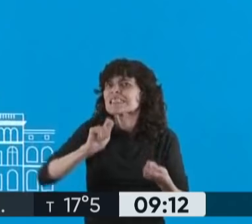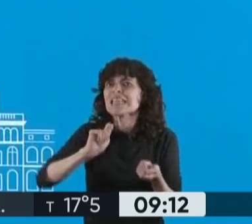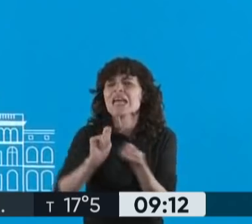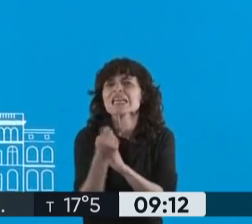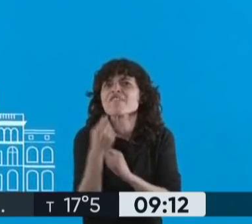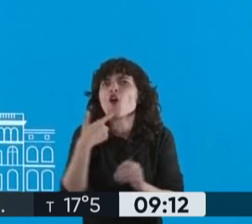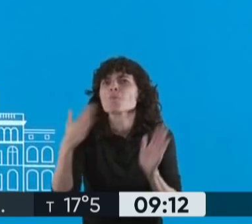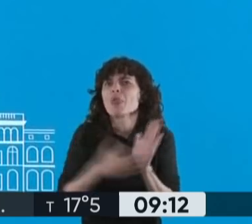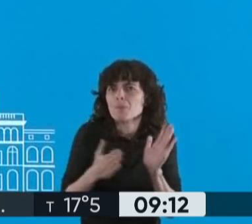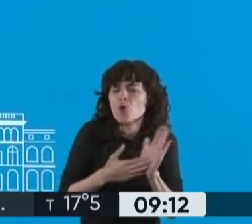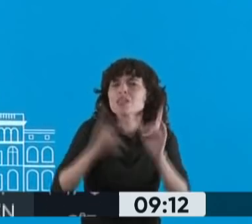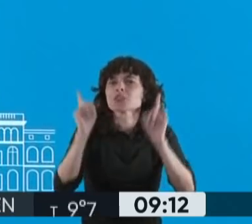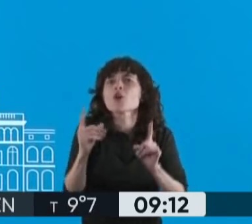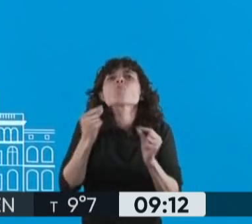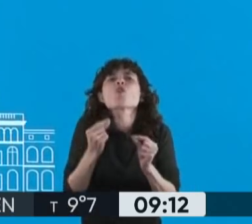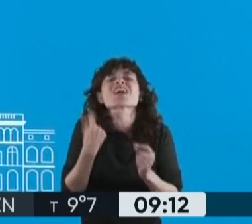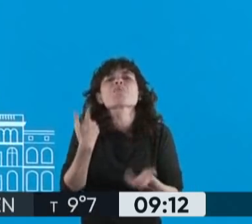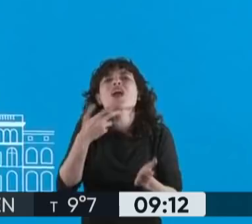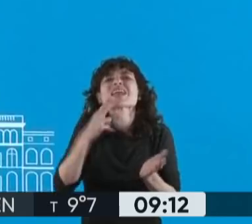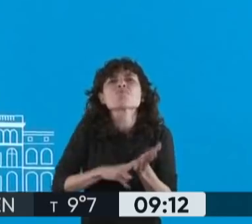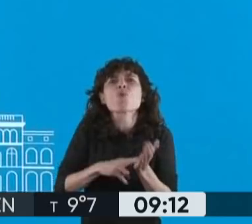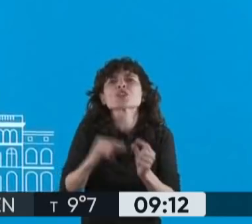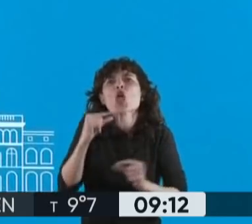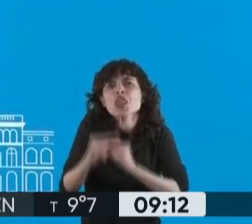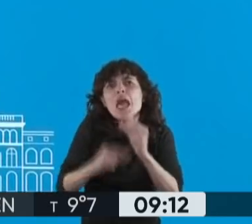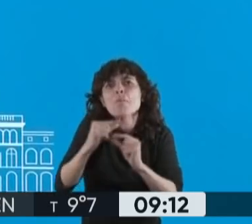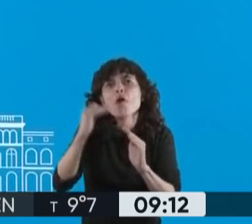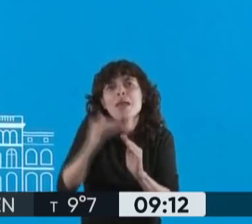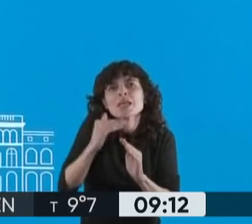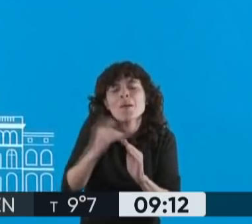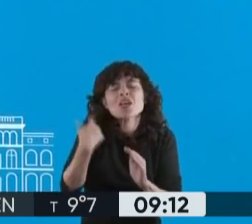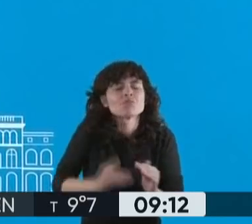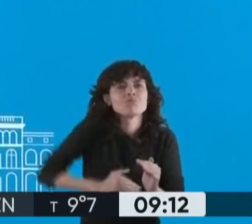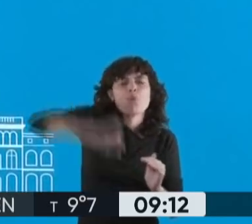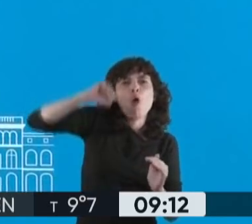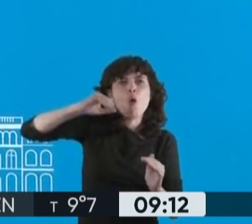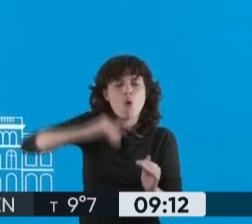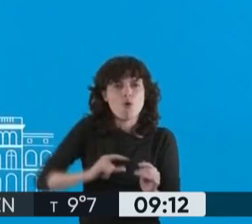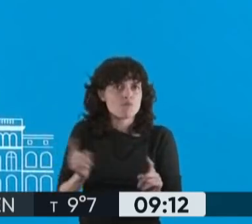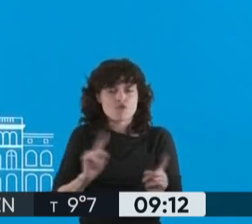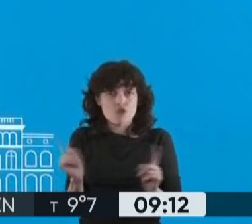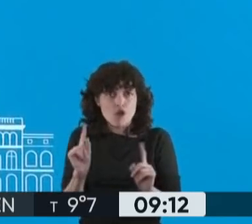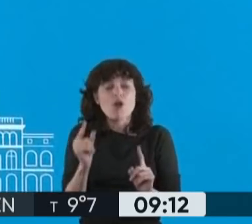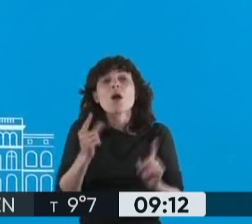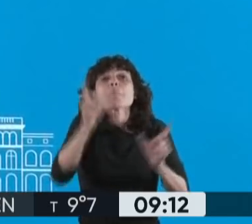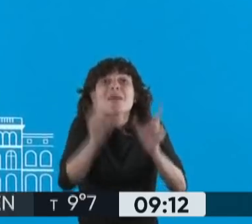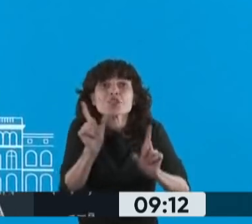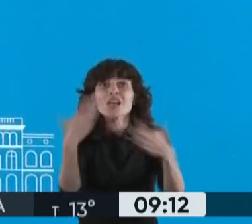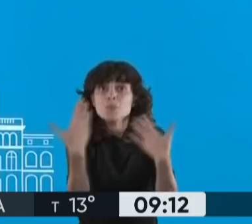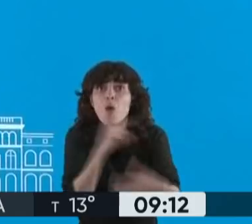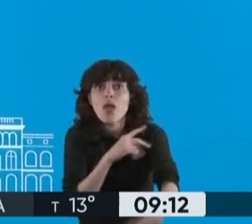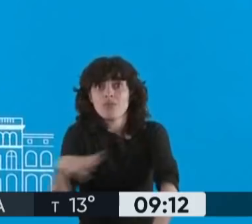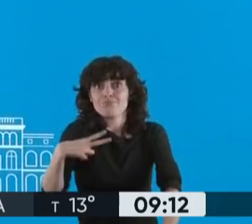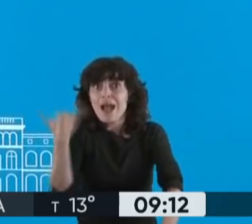más progresivos y menos regresivos, para que efectivamente aporten más a aquellos que más puedan aportar. Y en ese sentido, muchos de